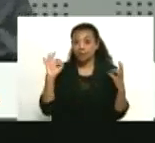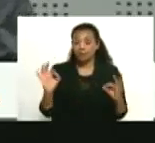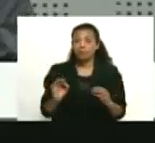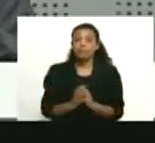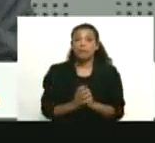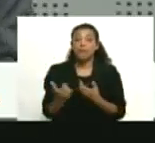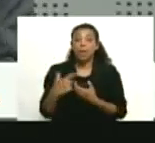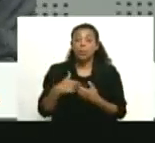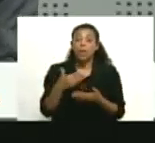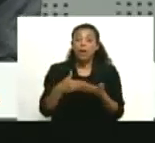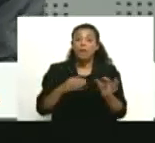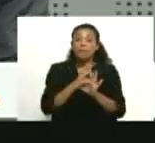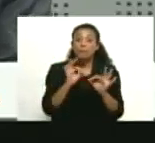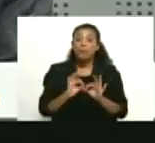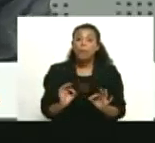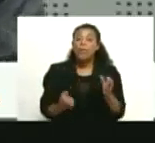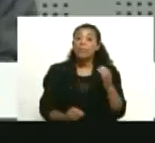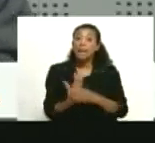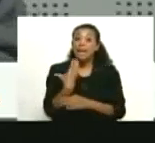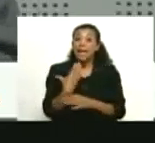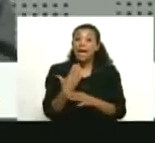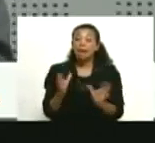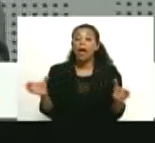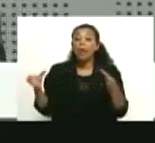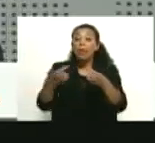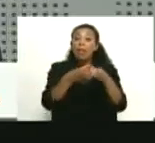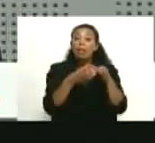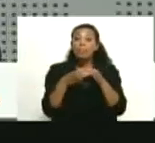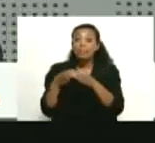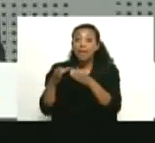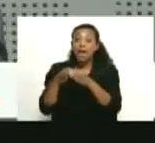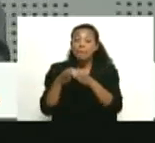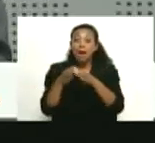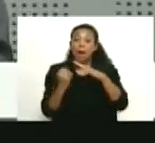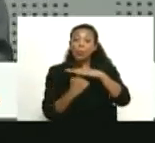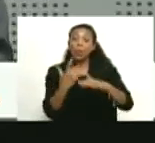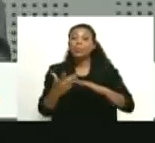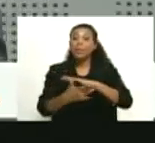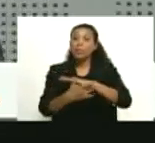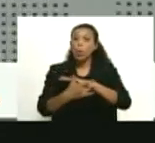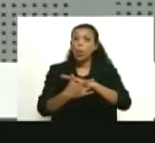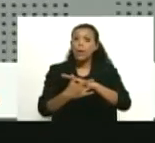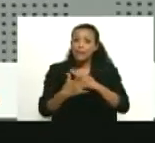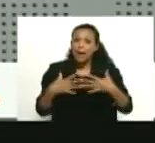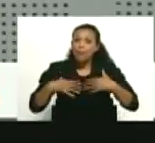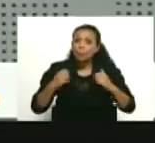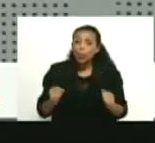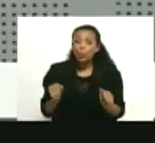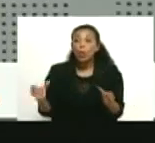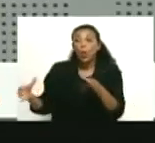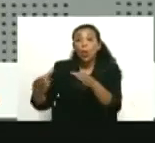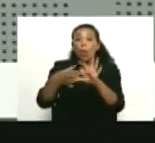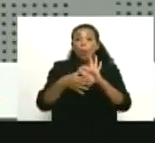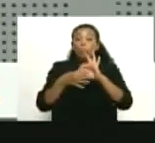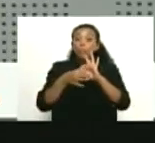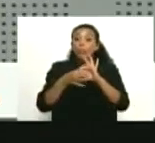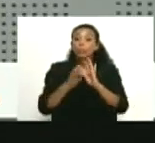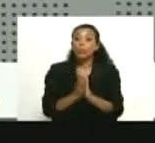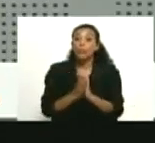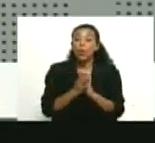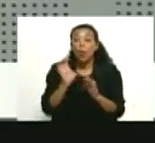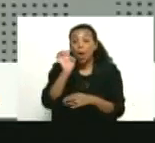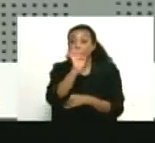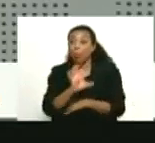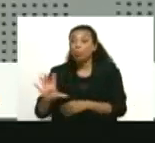incluir crear de manera colectiva plataformas tecnológicas de conjunto con la Unión